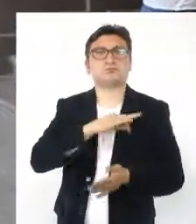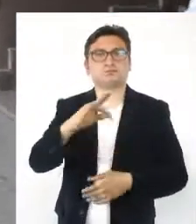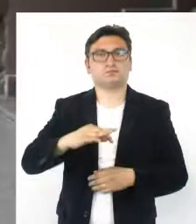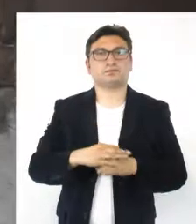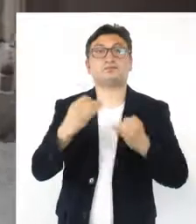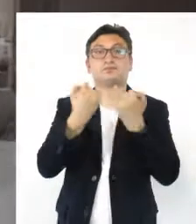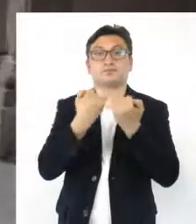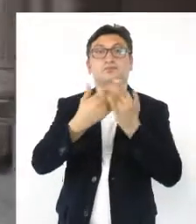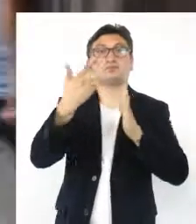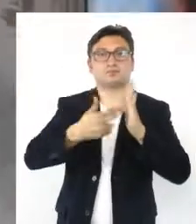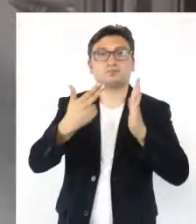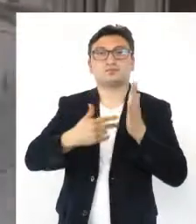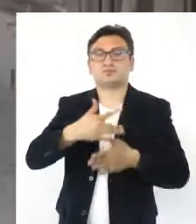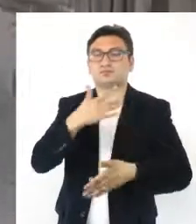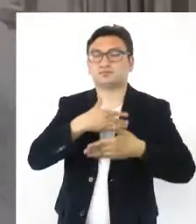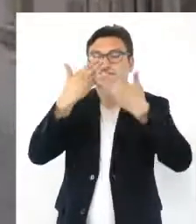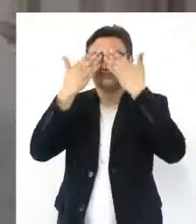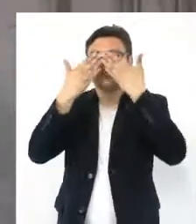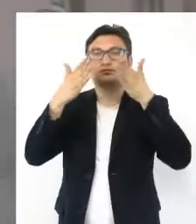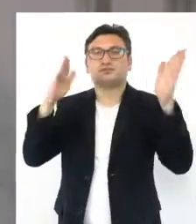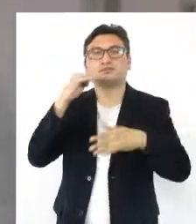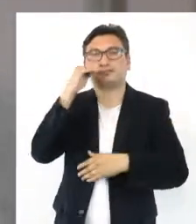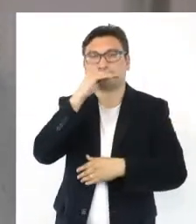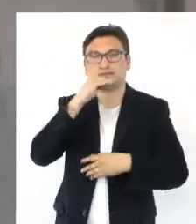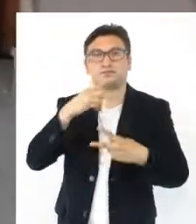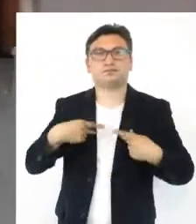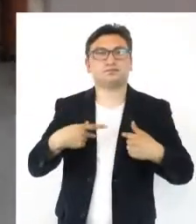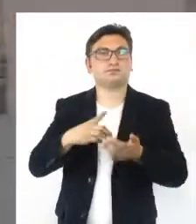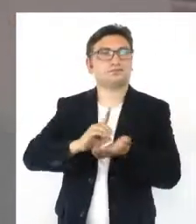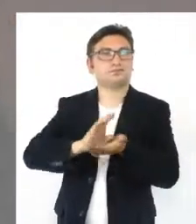Además, ofrecen talleres de sensibilización gratuitos.